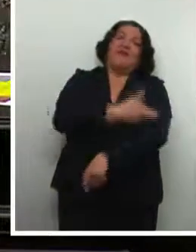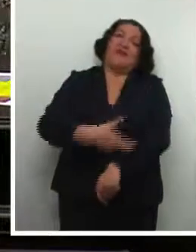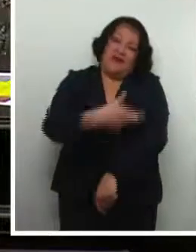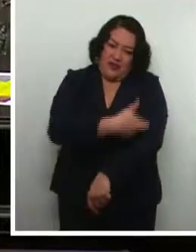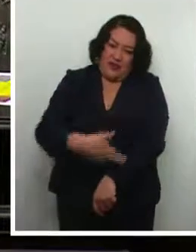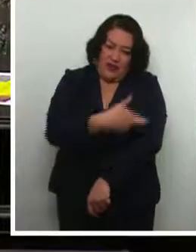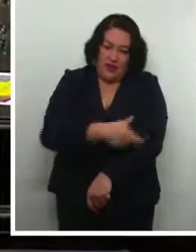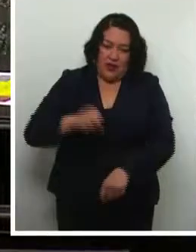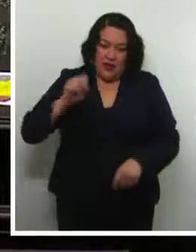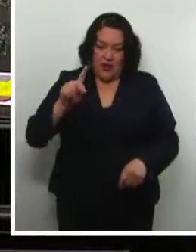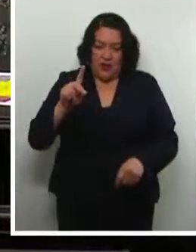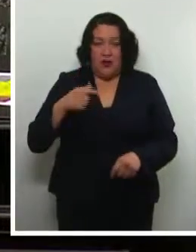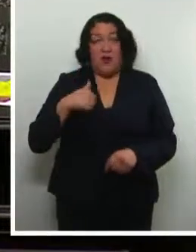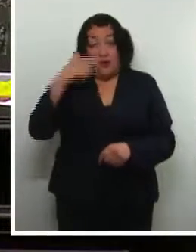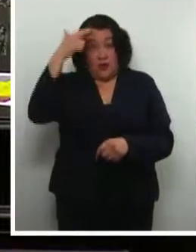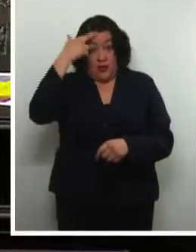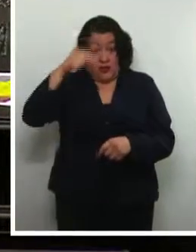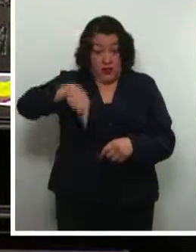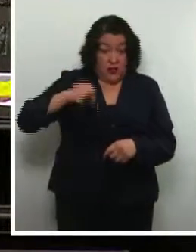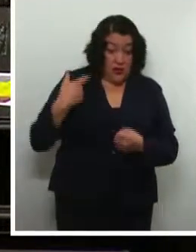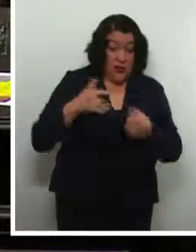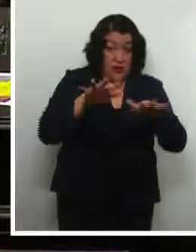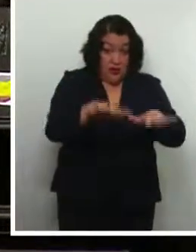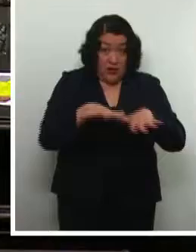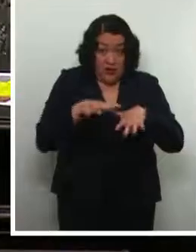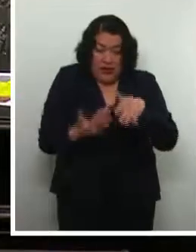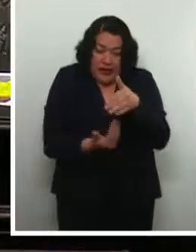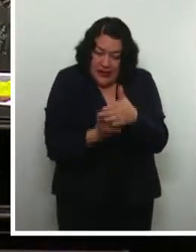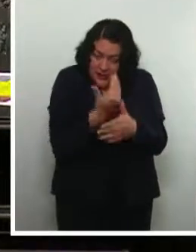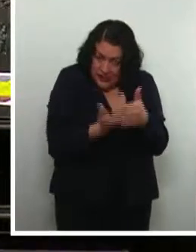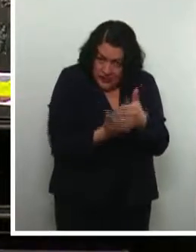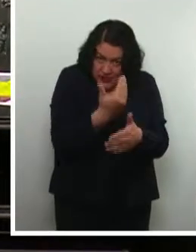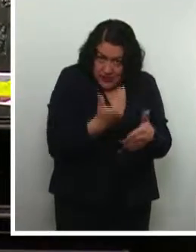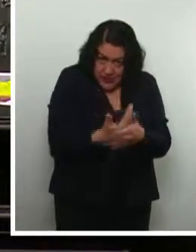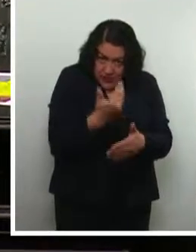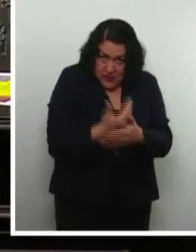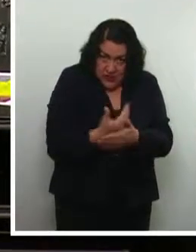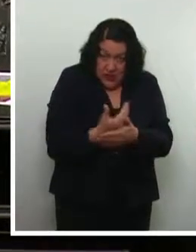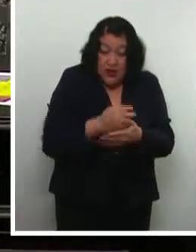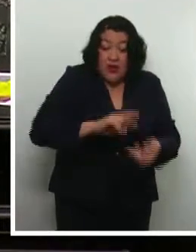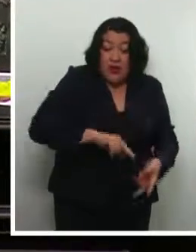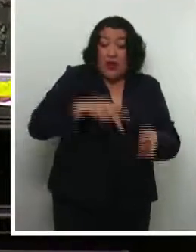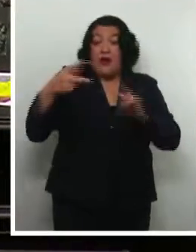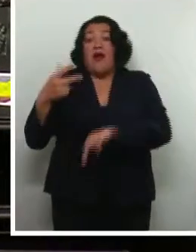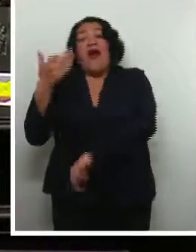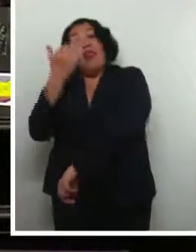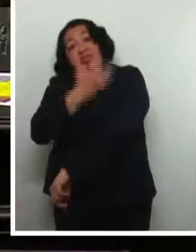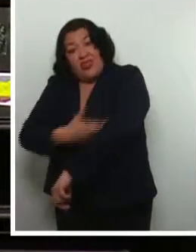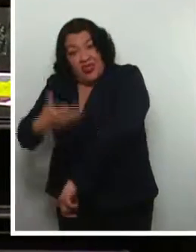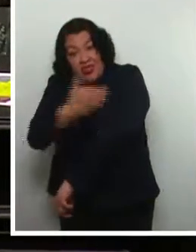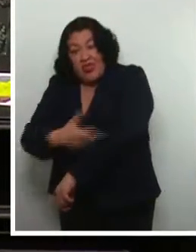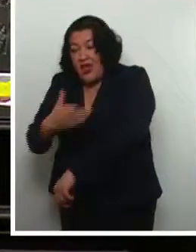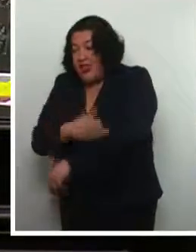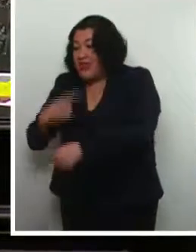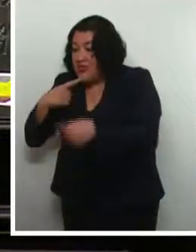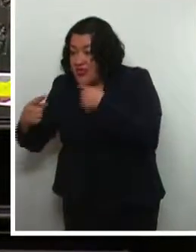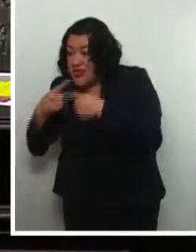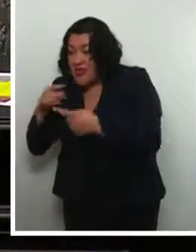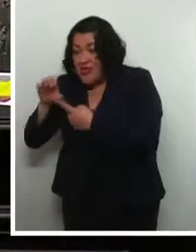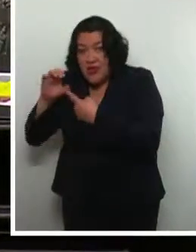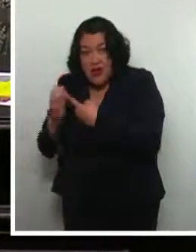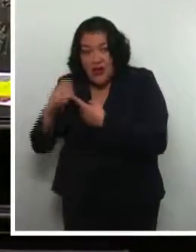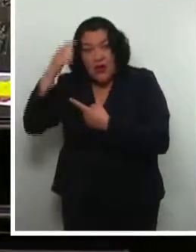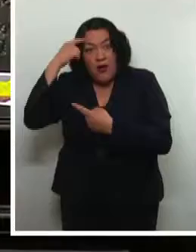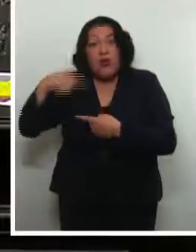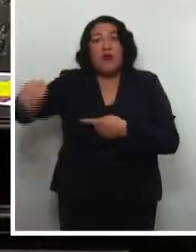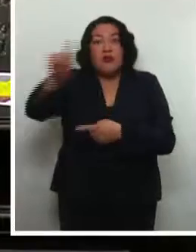trabajo. Sesionará el Pleno durante las mañanas y las comisiones por la tarde para que se